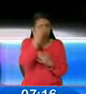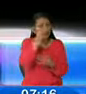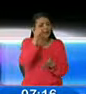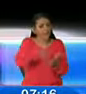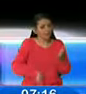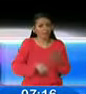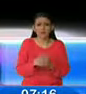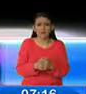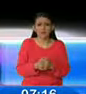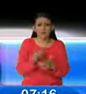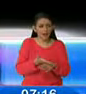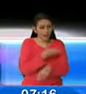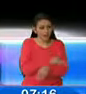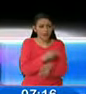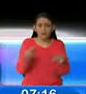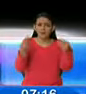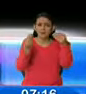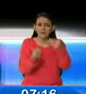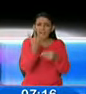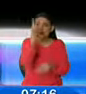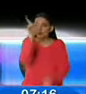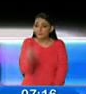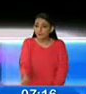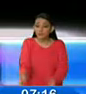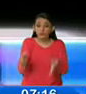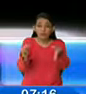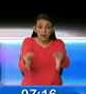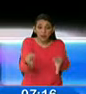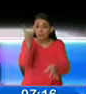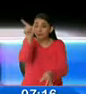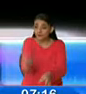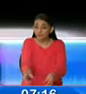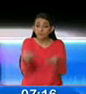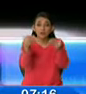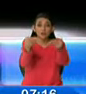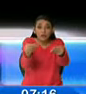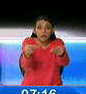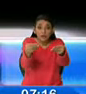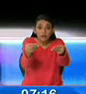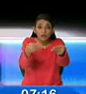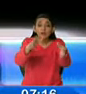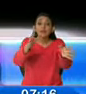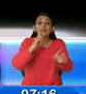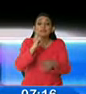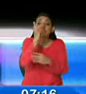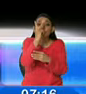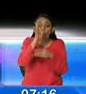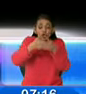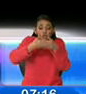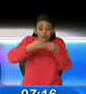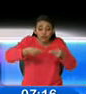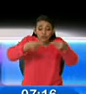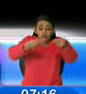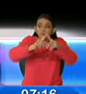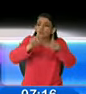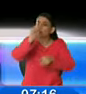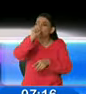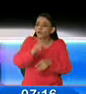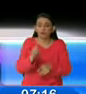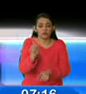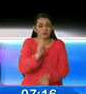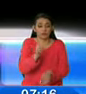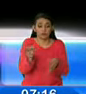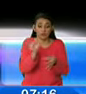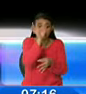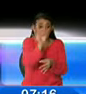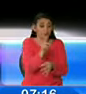rayada? O sea, se supone que a la persona que le entregaron, a la persona que le entregaron le han entregado dos papeletas. Pero una rayada. No, a ver, lo